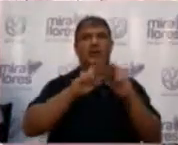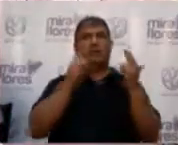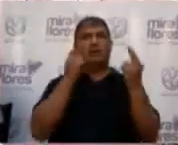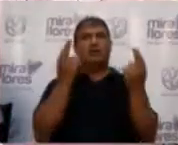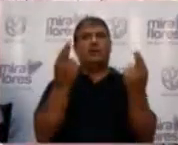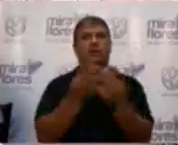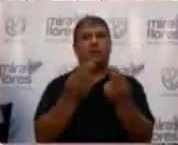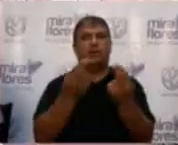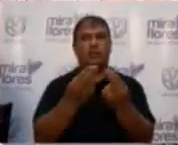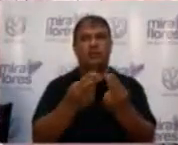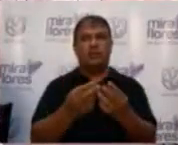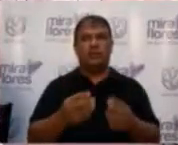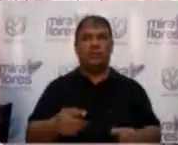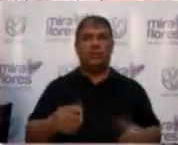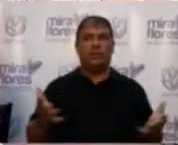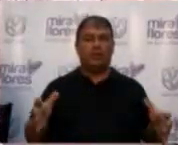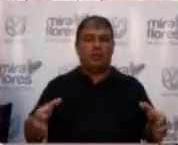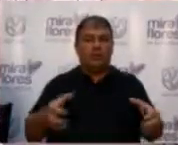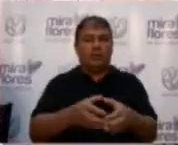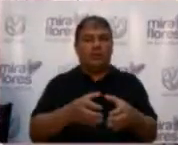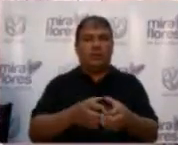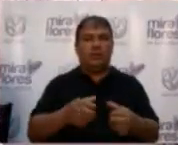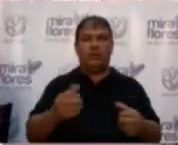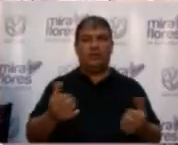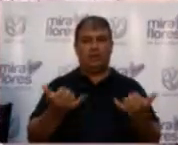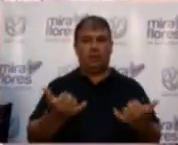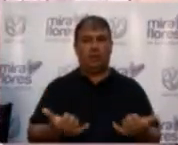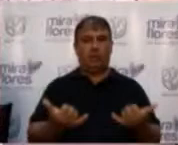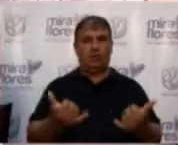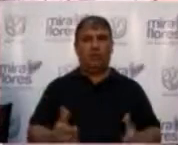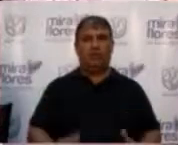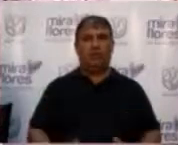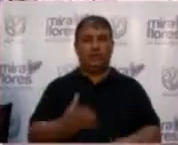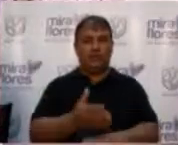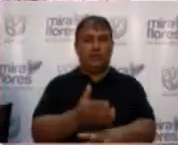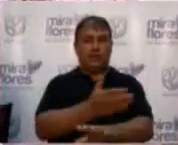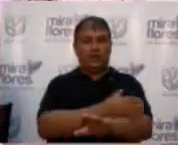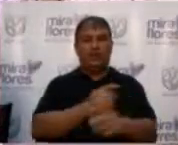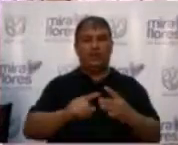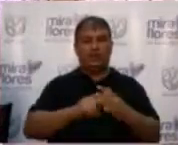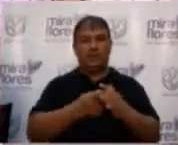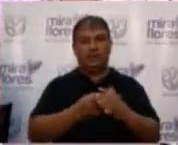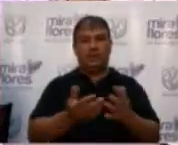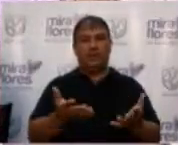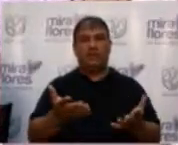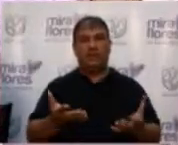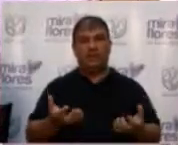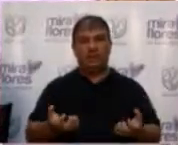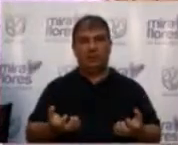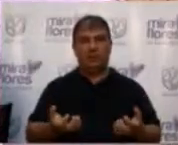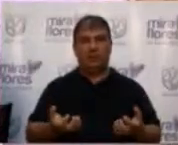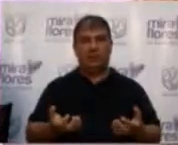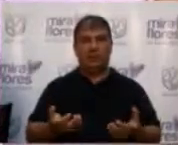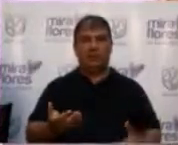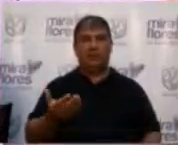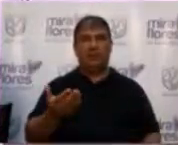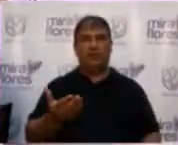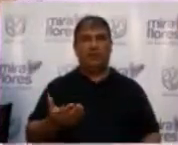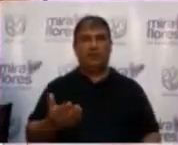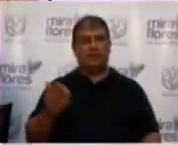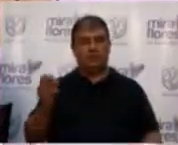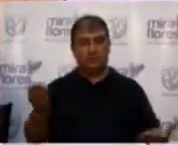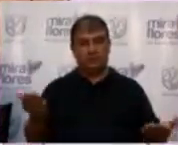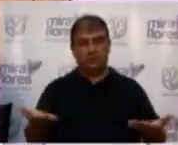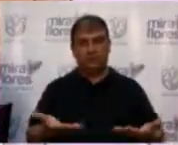sesión ordinaria de consejo de la fecha. Y antes de iniciar la sesión, quiero